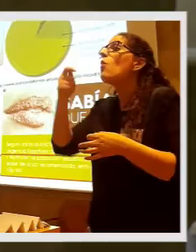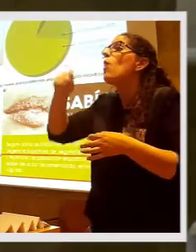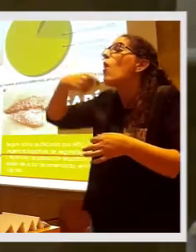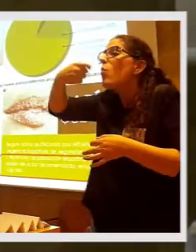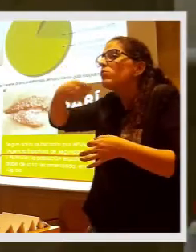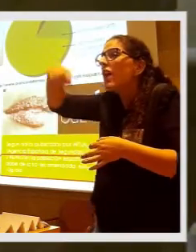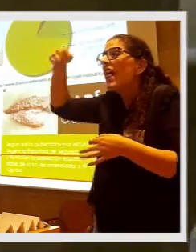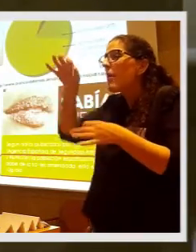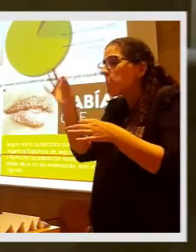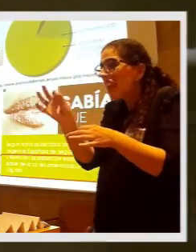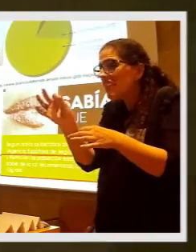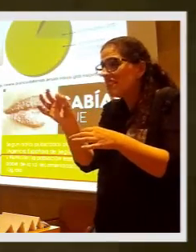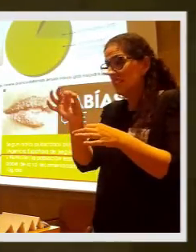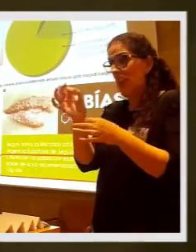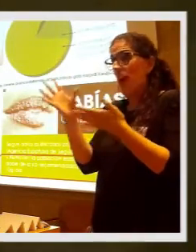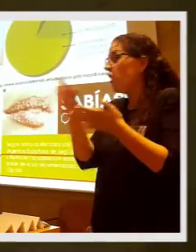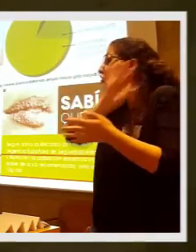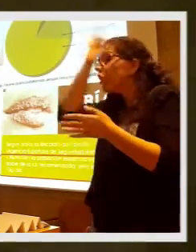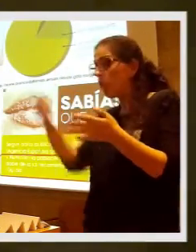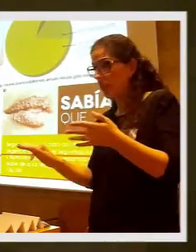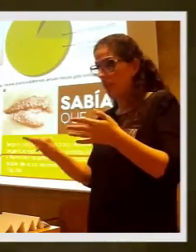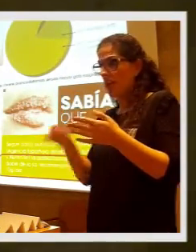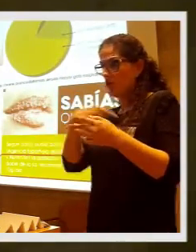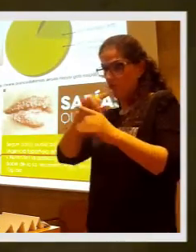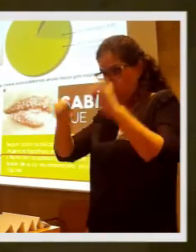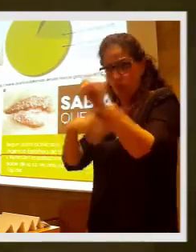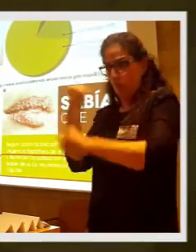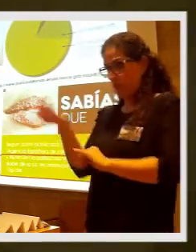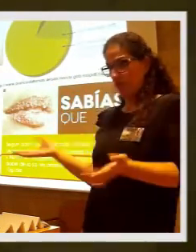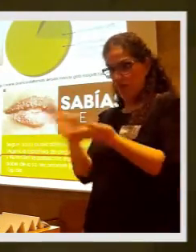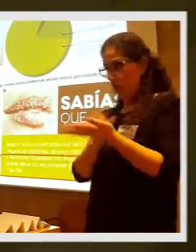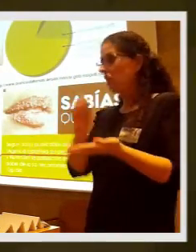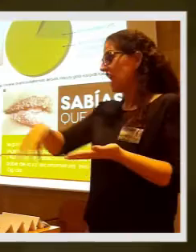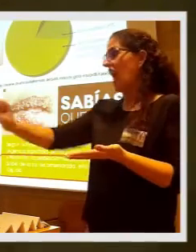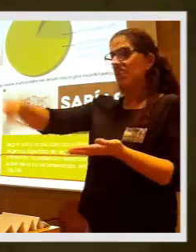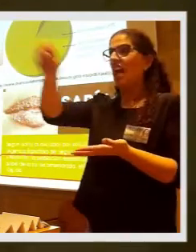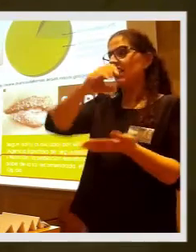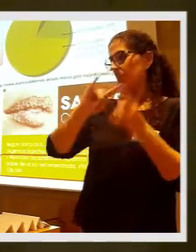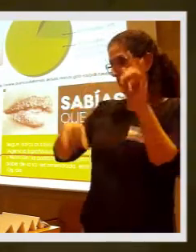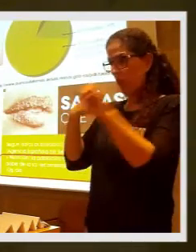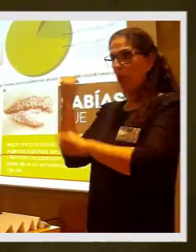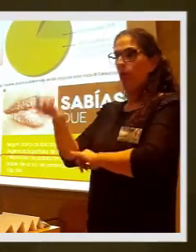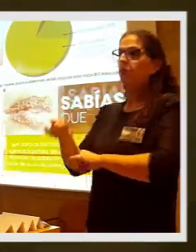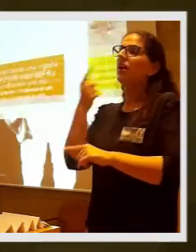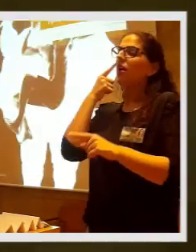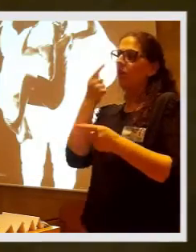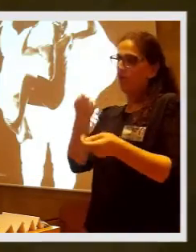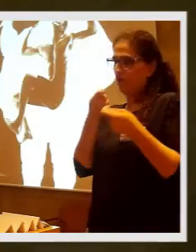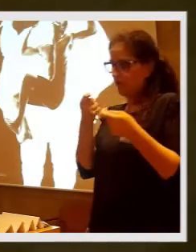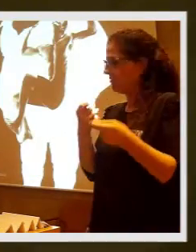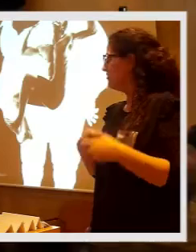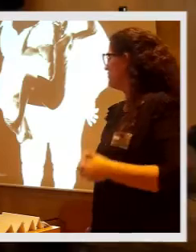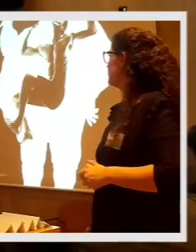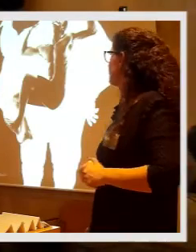en todo el día, en todos los alimentos, nosotros consumimos 2 o incluso en algunos sitios hasta 3 veces más de la sal que deberíamos de